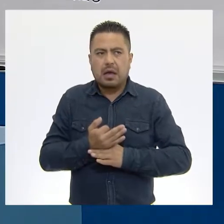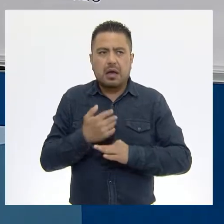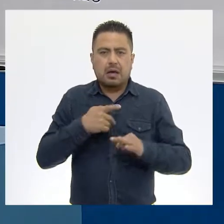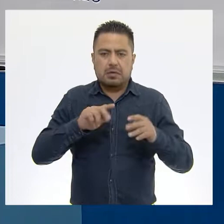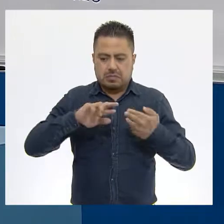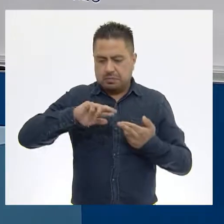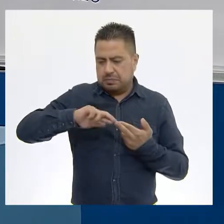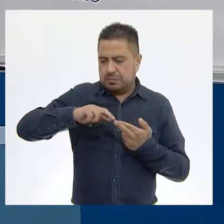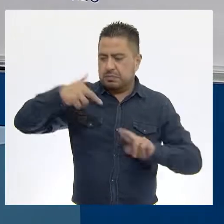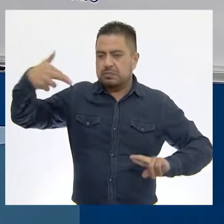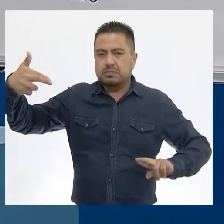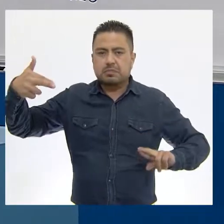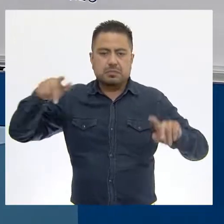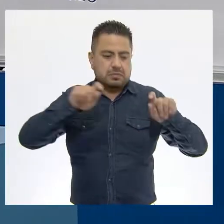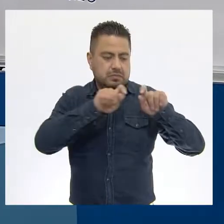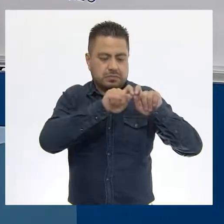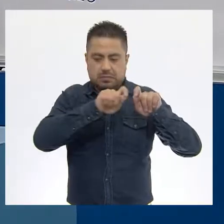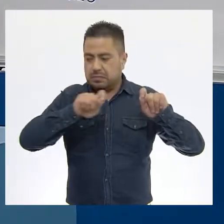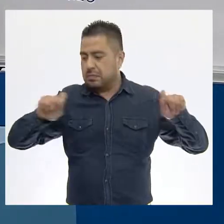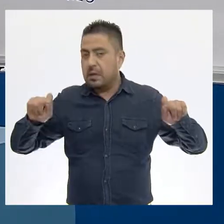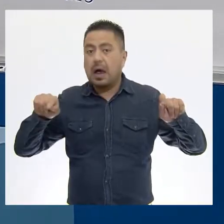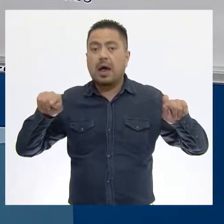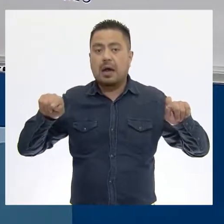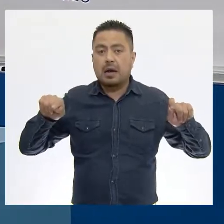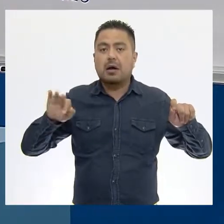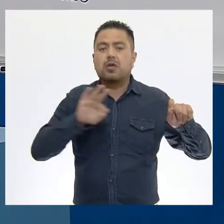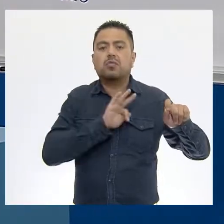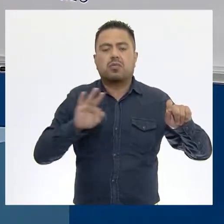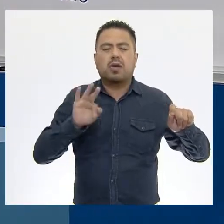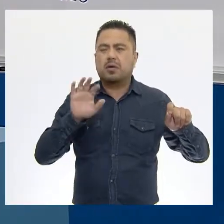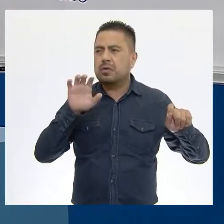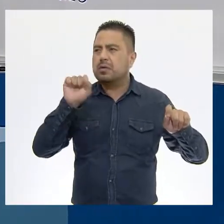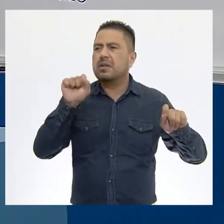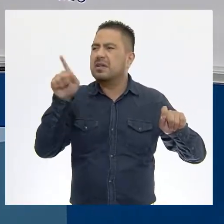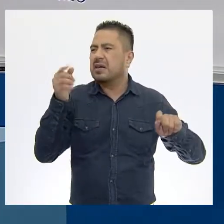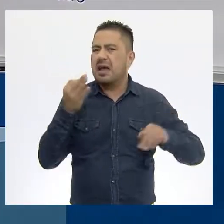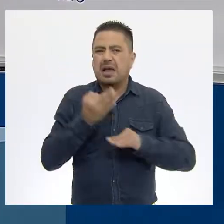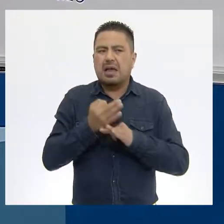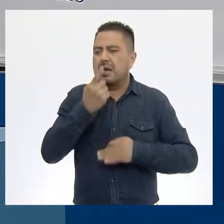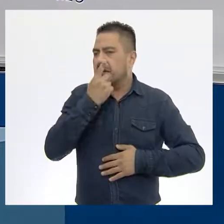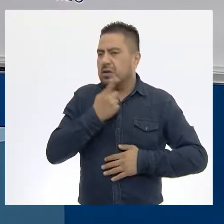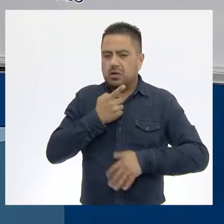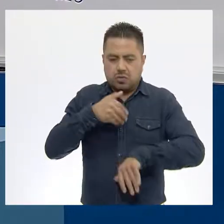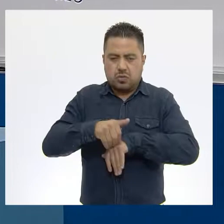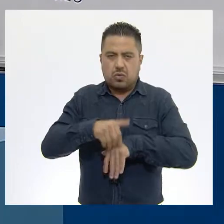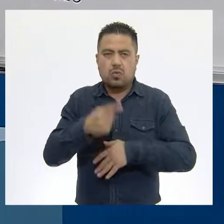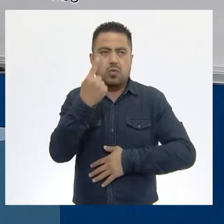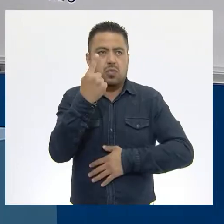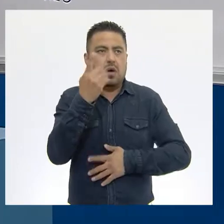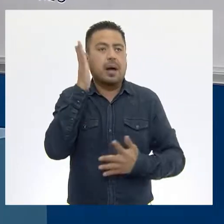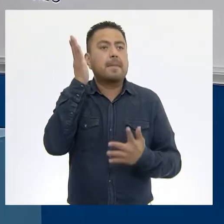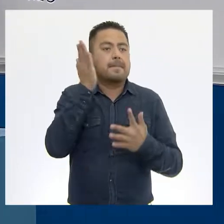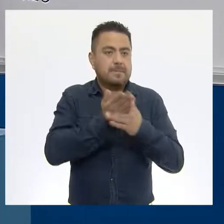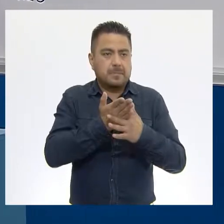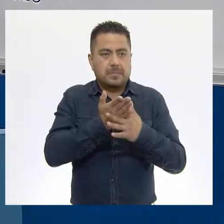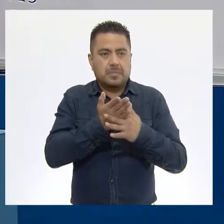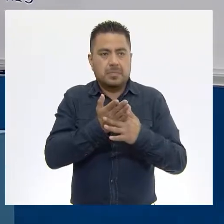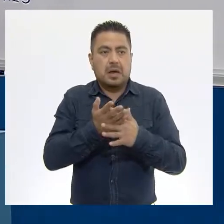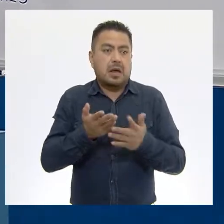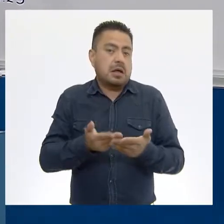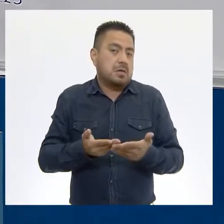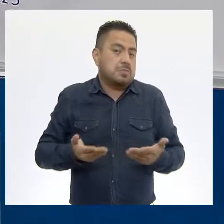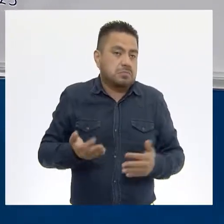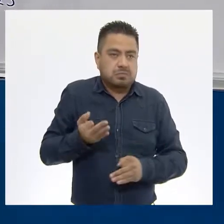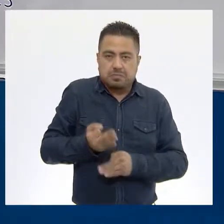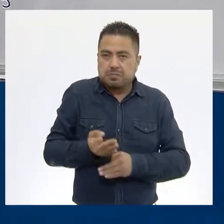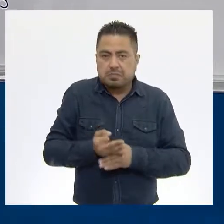cuerda. Ajá. Con este medio podríamos ubicar, como tú bien dices, ya nos dijiste que el 1 es la mitad. Sí.